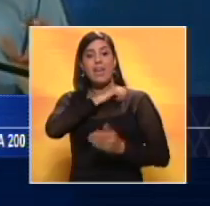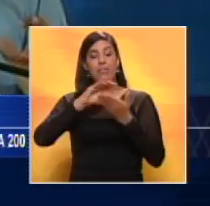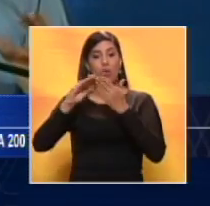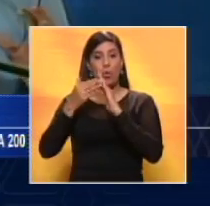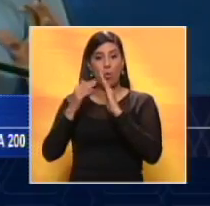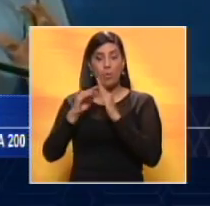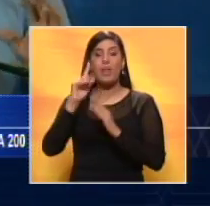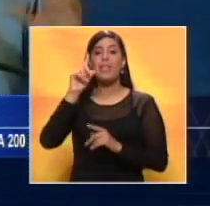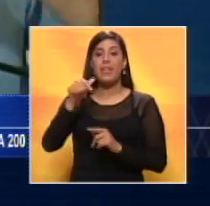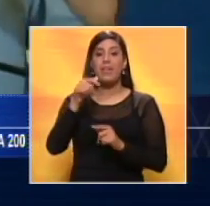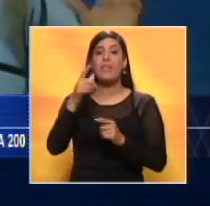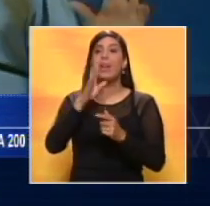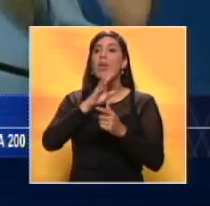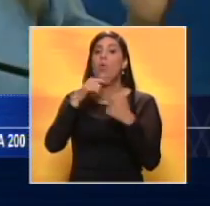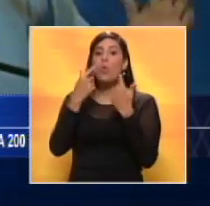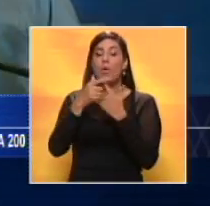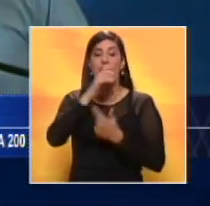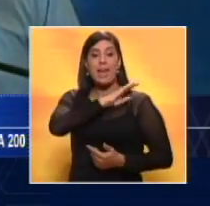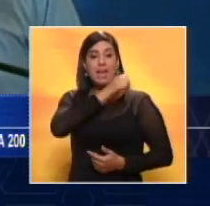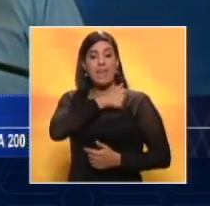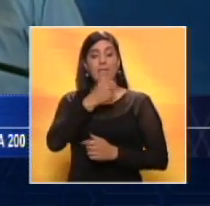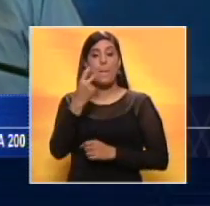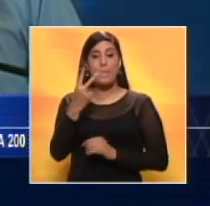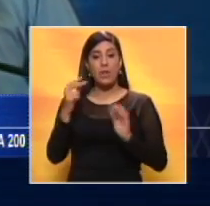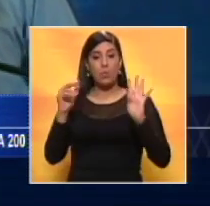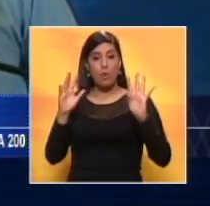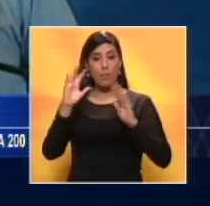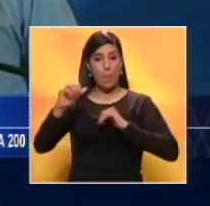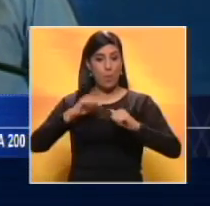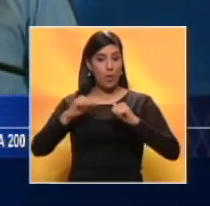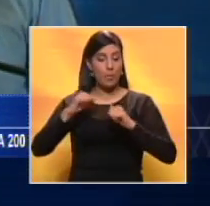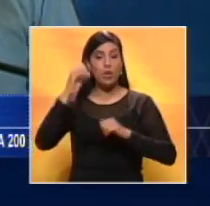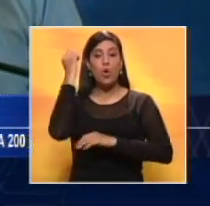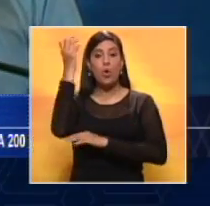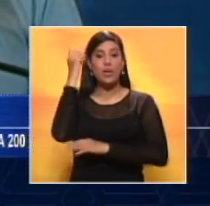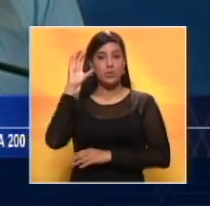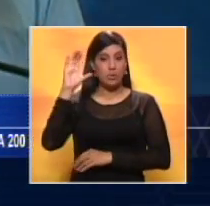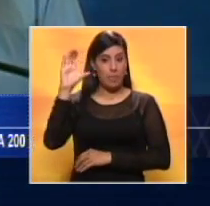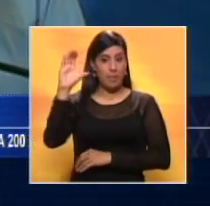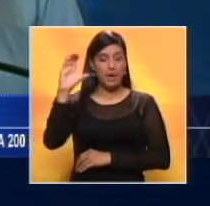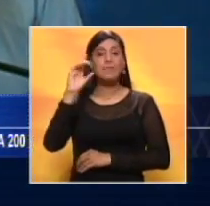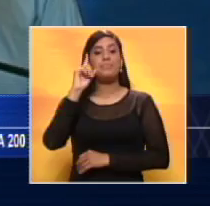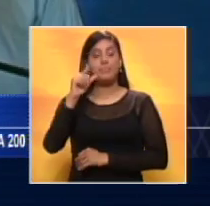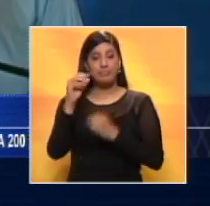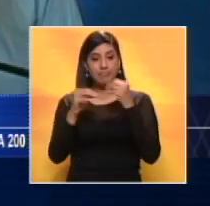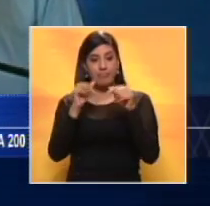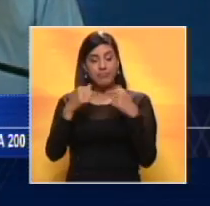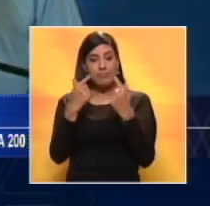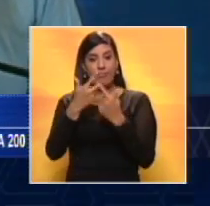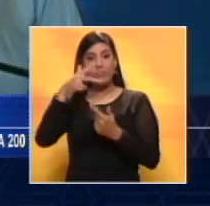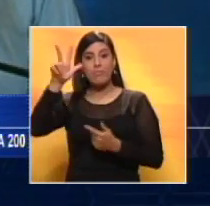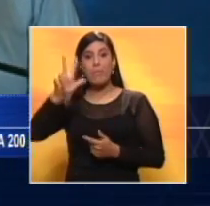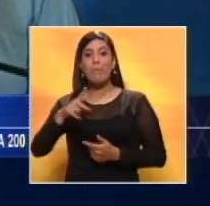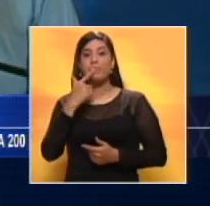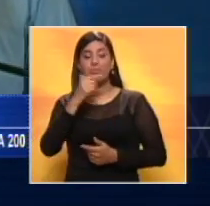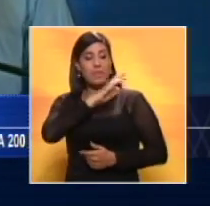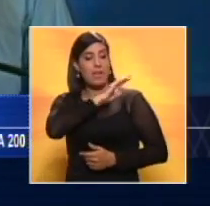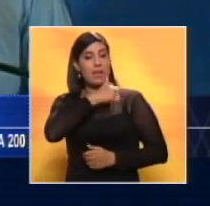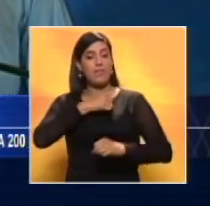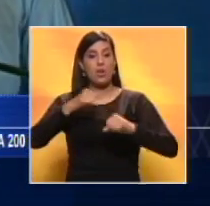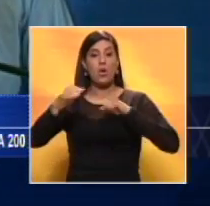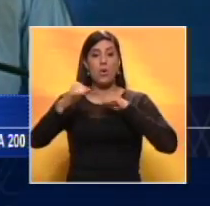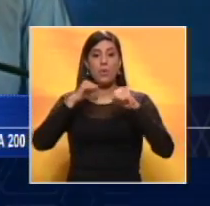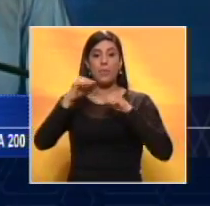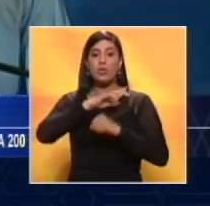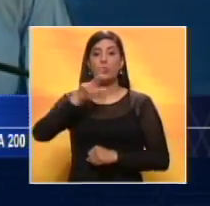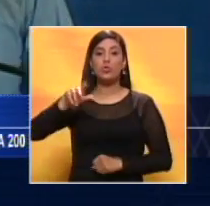Debe estar en ese punto tricolor los jefes de los 29 movimientos del Congreso de la Patria y debe estar en ese punto tricolor el jefe del